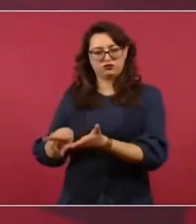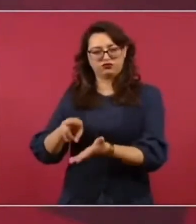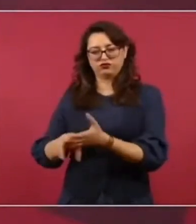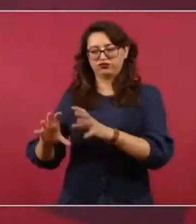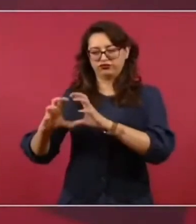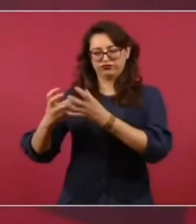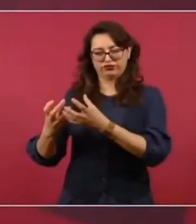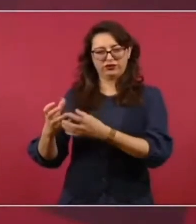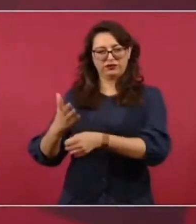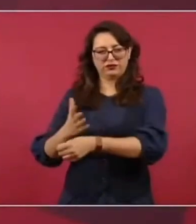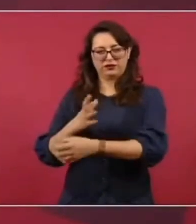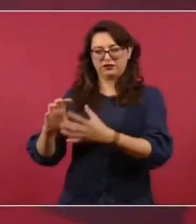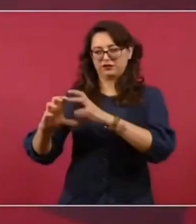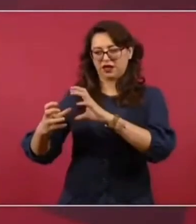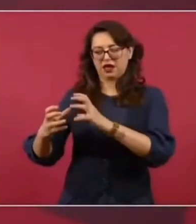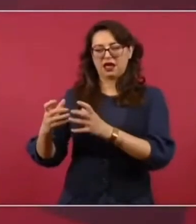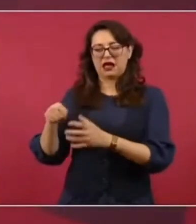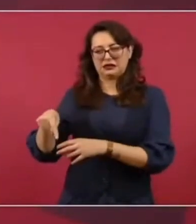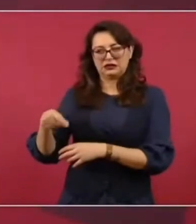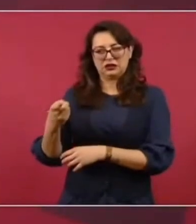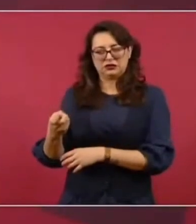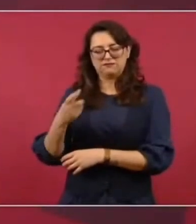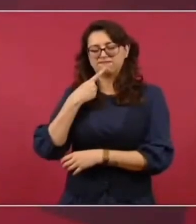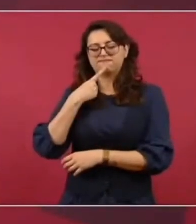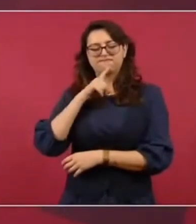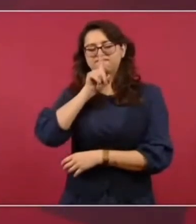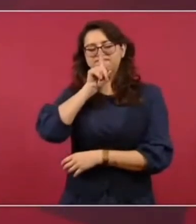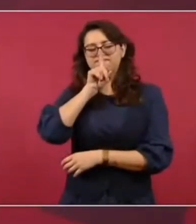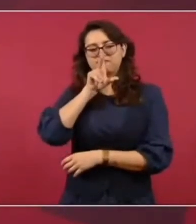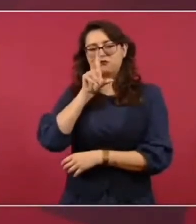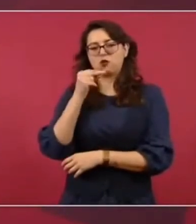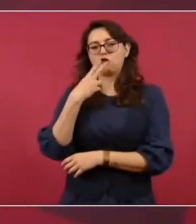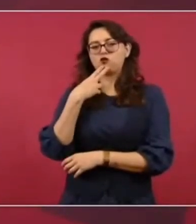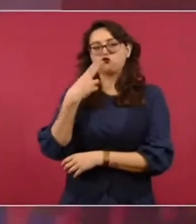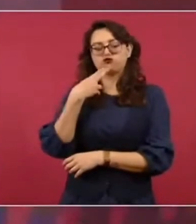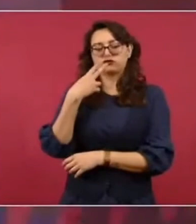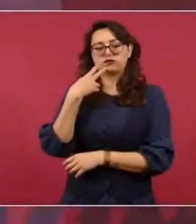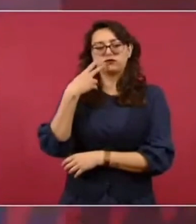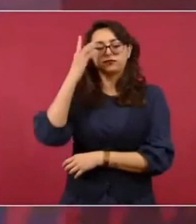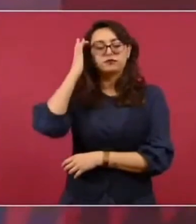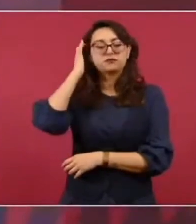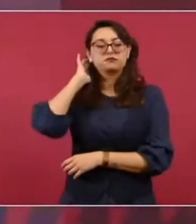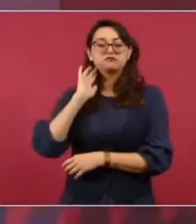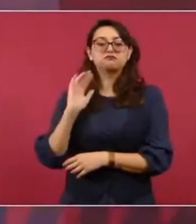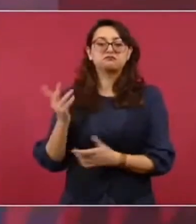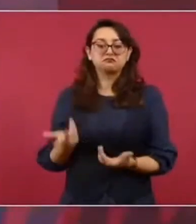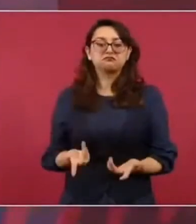ejemplo. Entonces, fue muy bueno el encuentro.